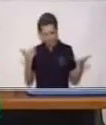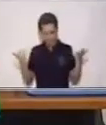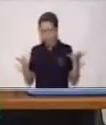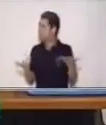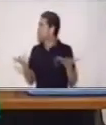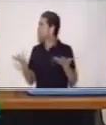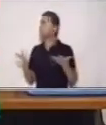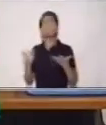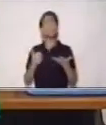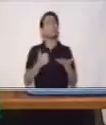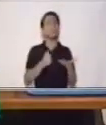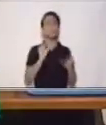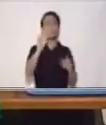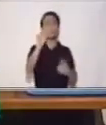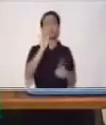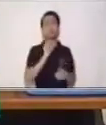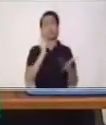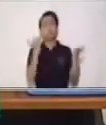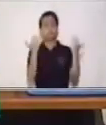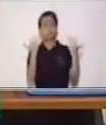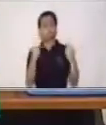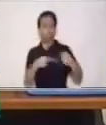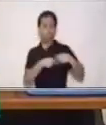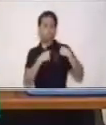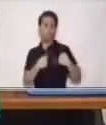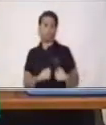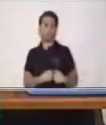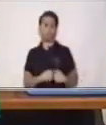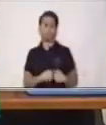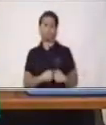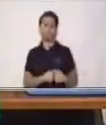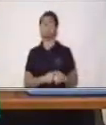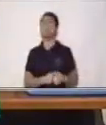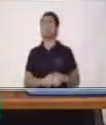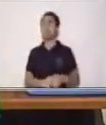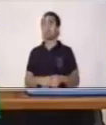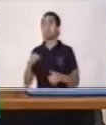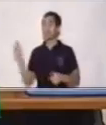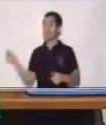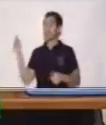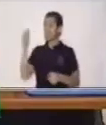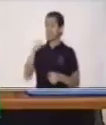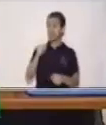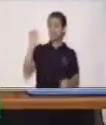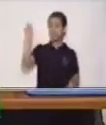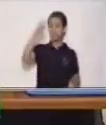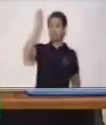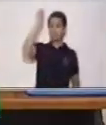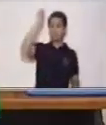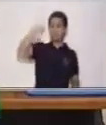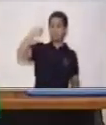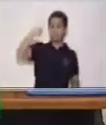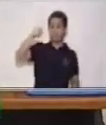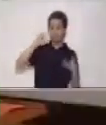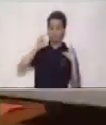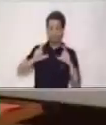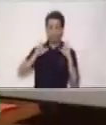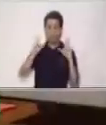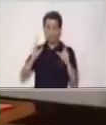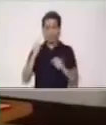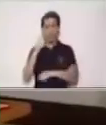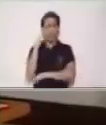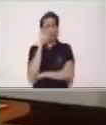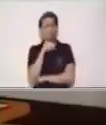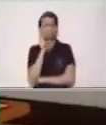pedir prestado un corazón. Entonces llegó el hada protectora y, viendo